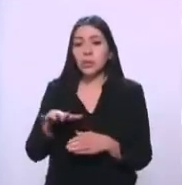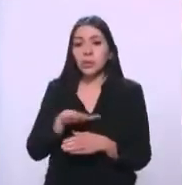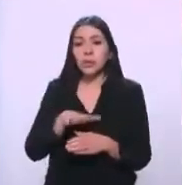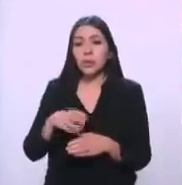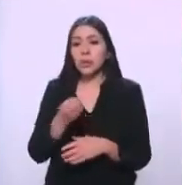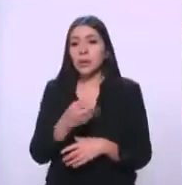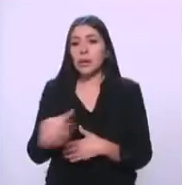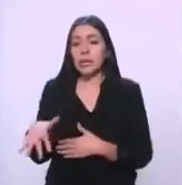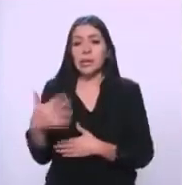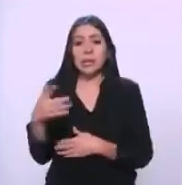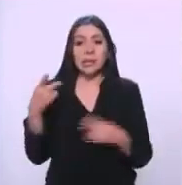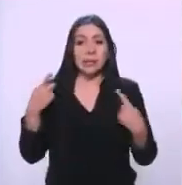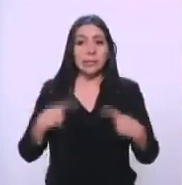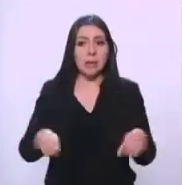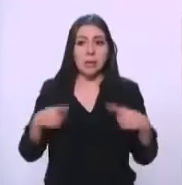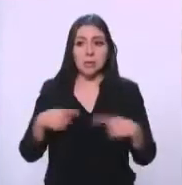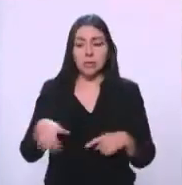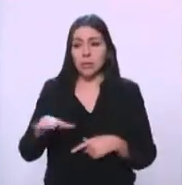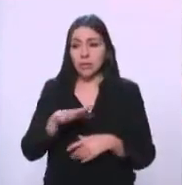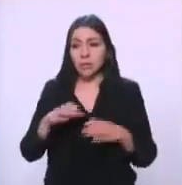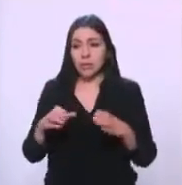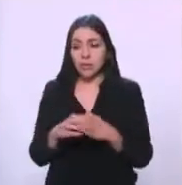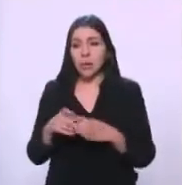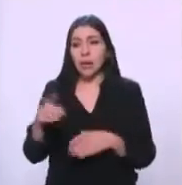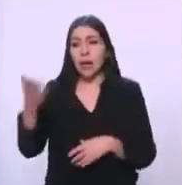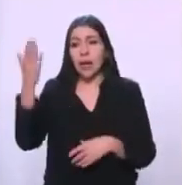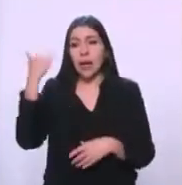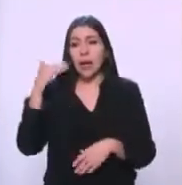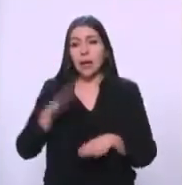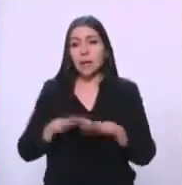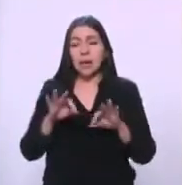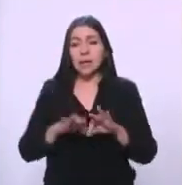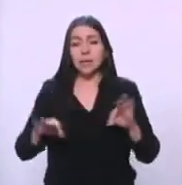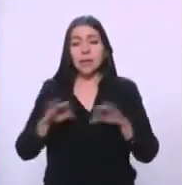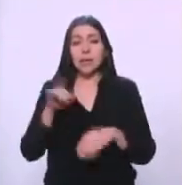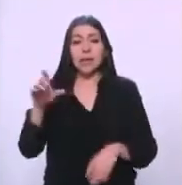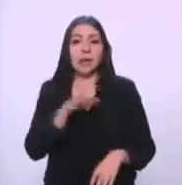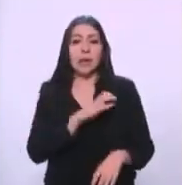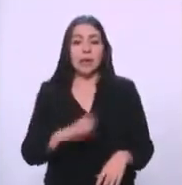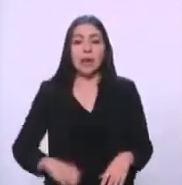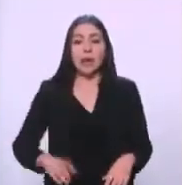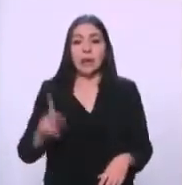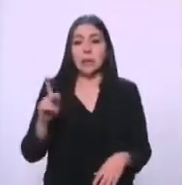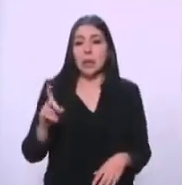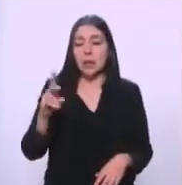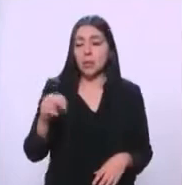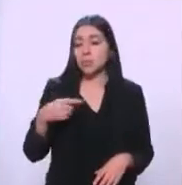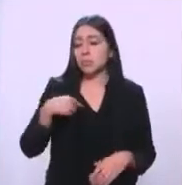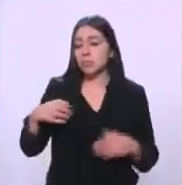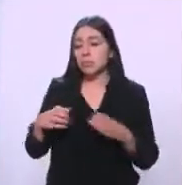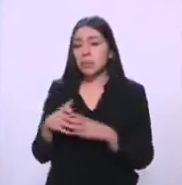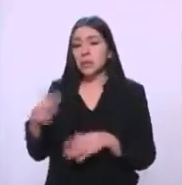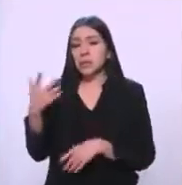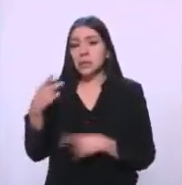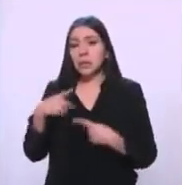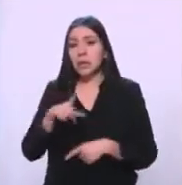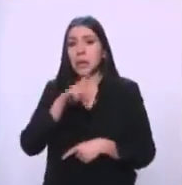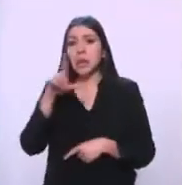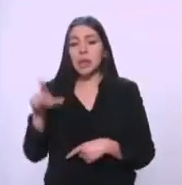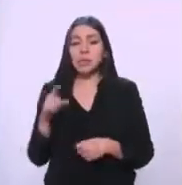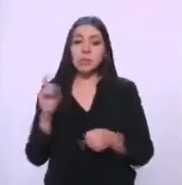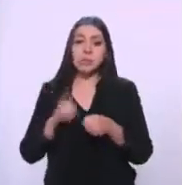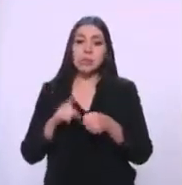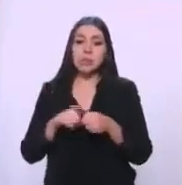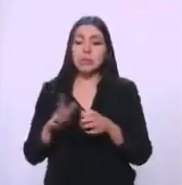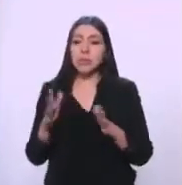personas. El proyecto más importante era la candidatura en ese momento de Pedro. Empezamos 15 personas, terminamos siendo como 100